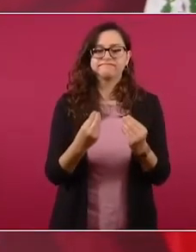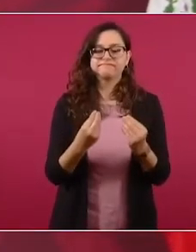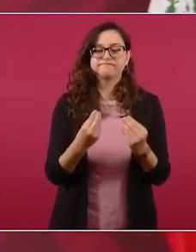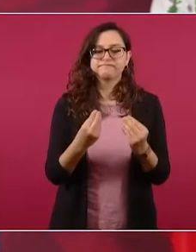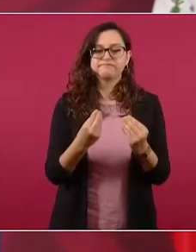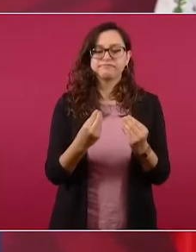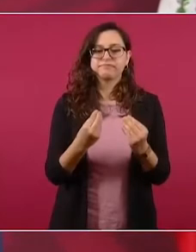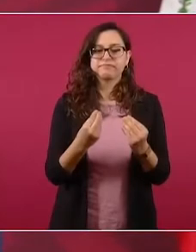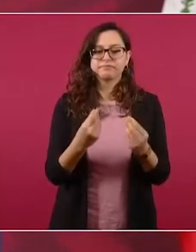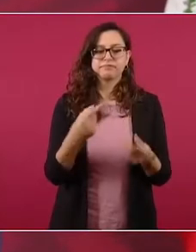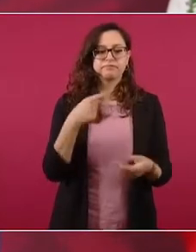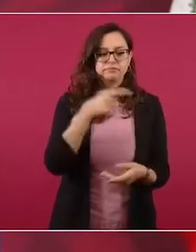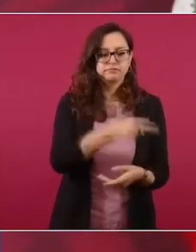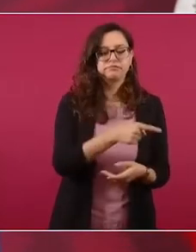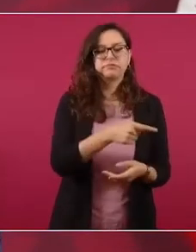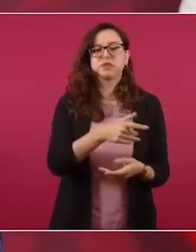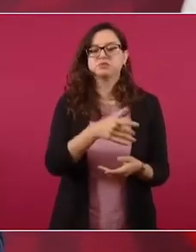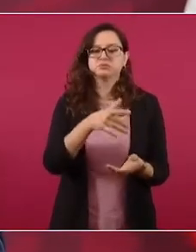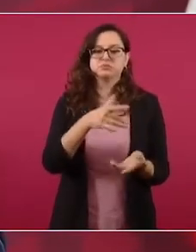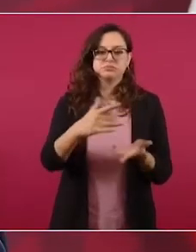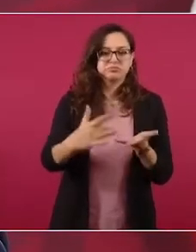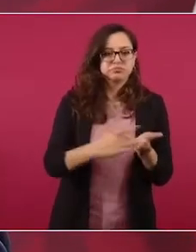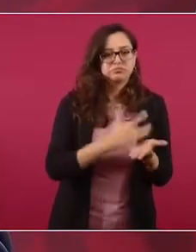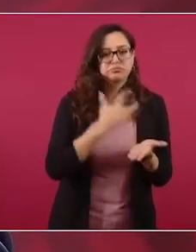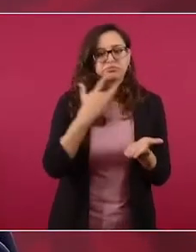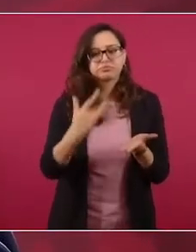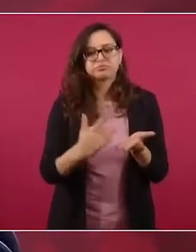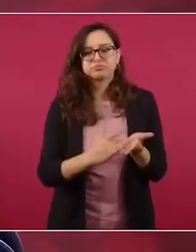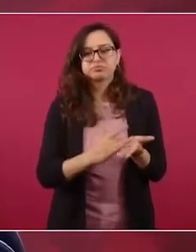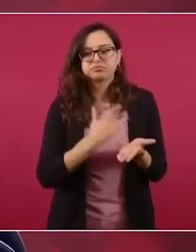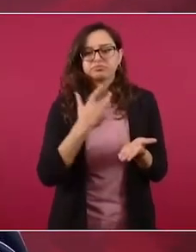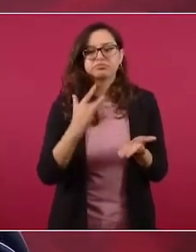un gran apoyo, es